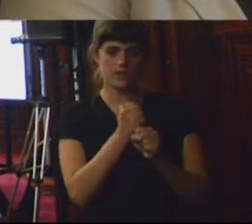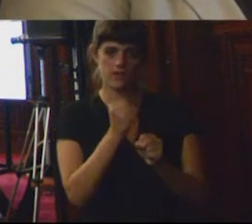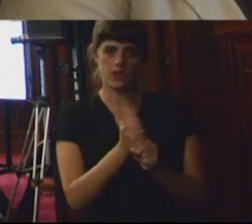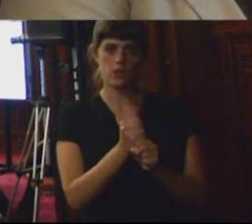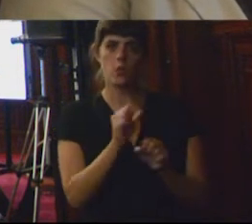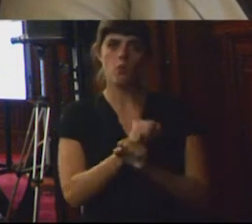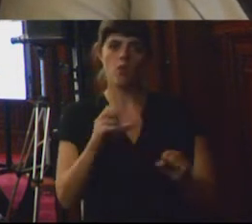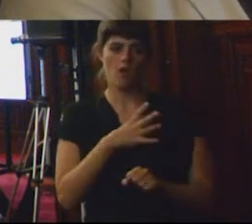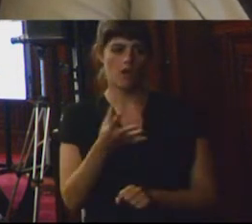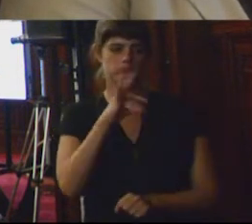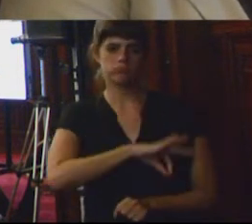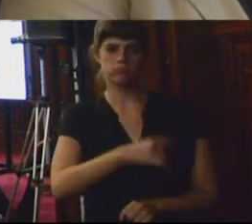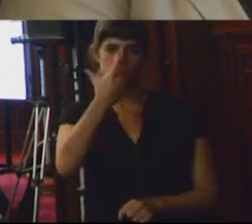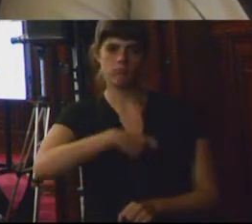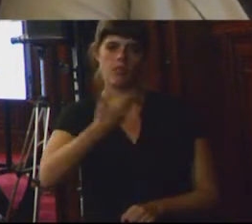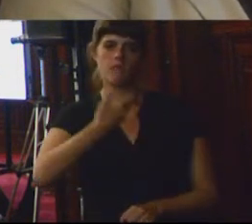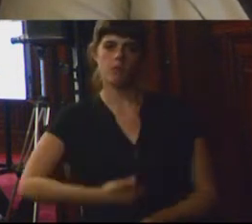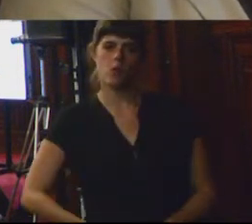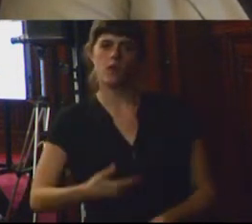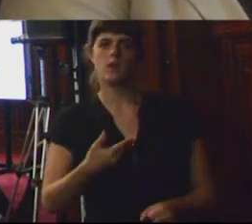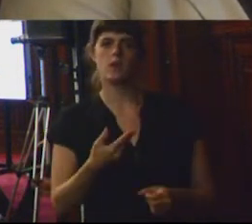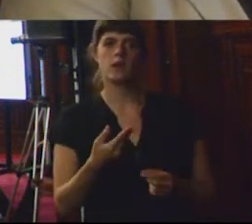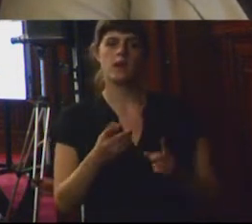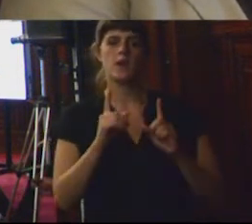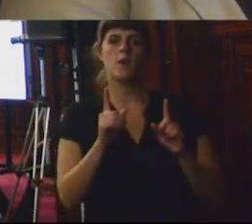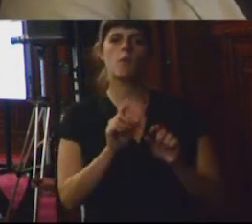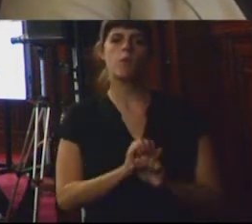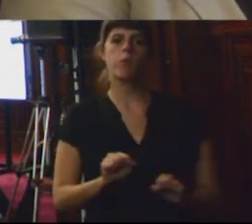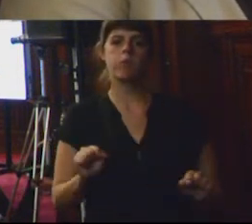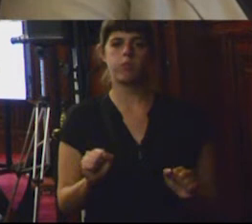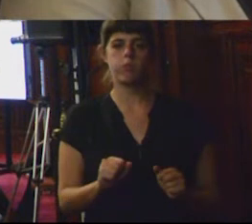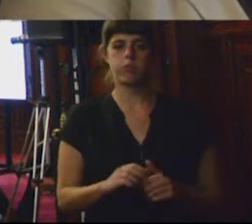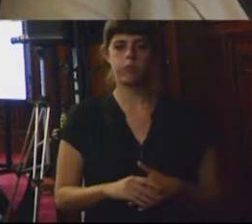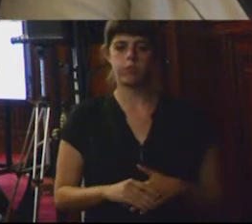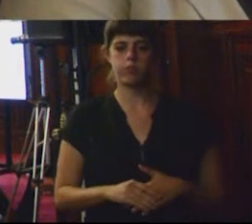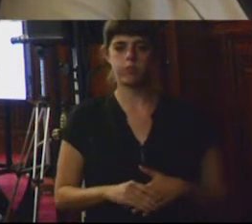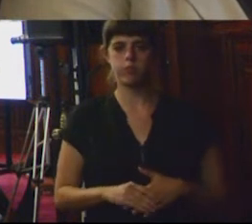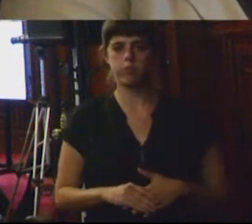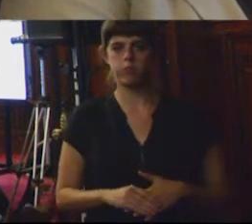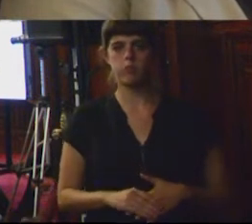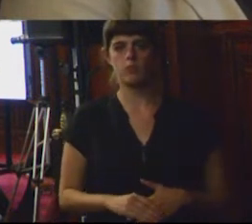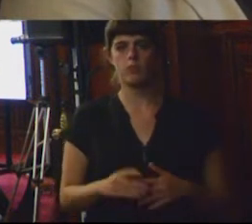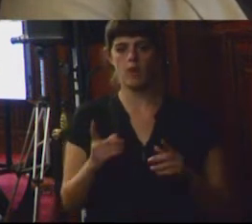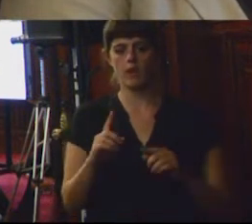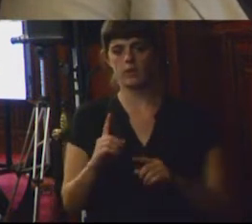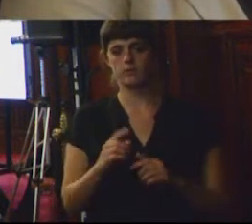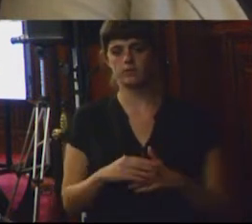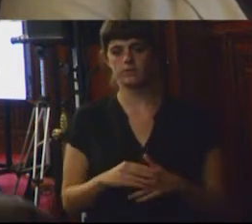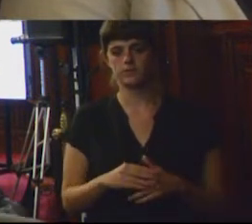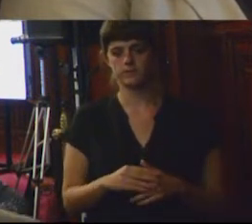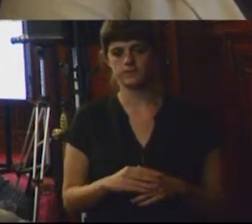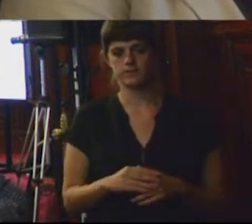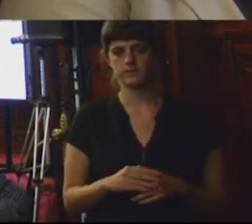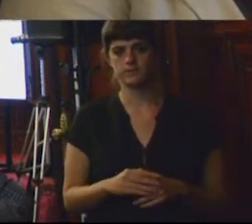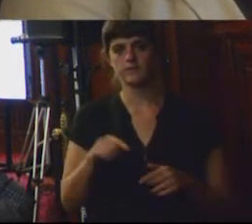trabajo haga un acuerdo individual por la cantidad de horas, la reducción. Aquí, una vez más, hay